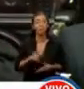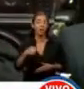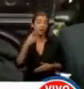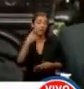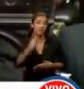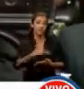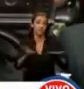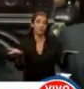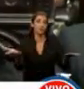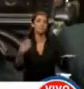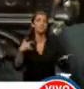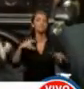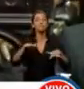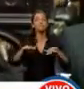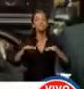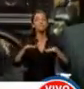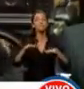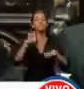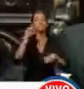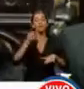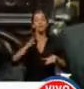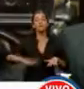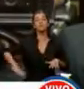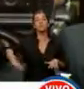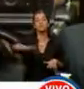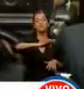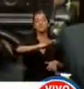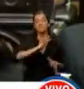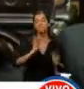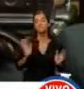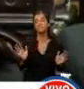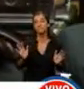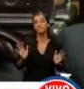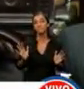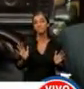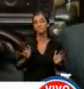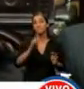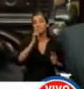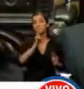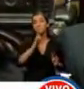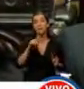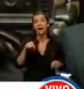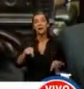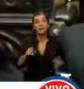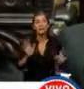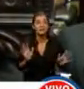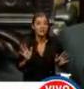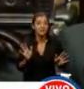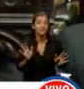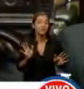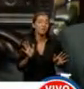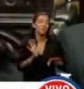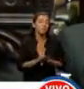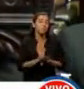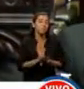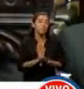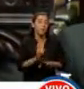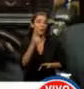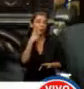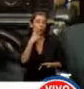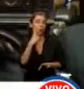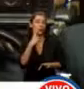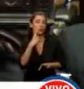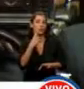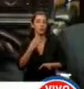escenario, yo le diría, se convirtió casi en una comidilla de conventillo promovida desde